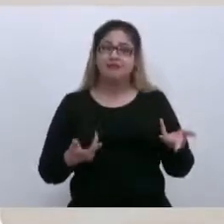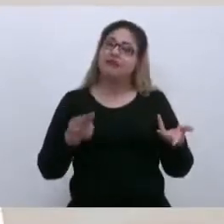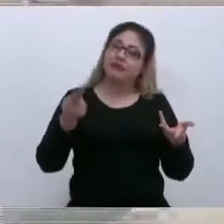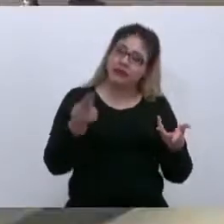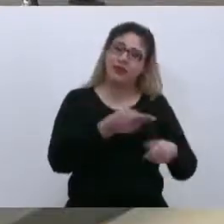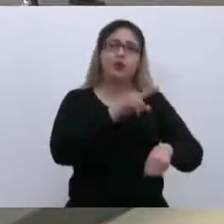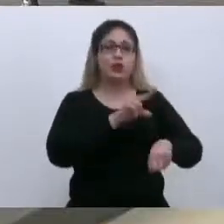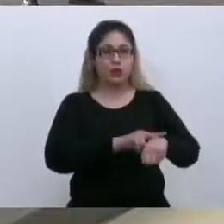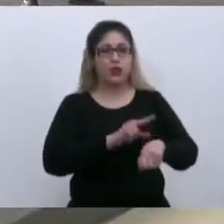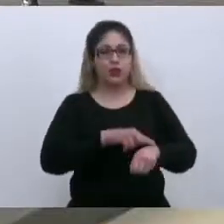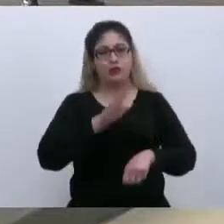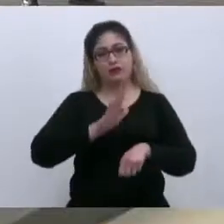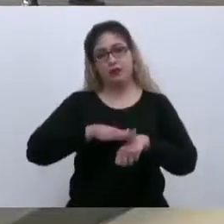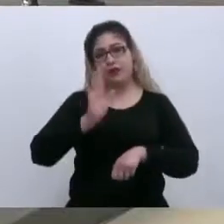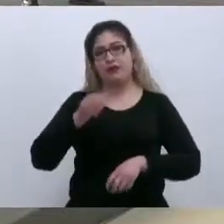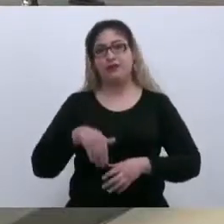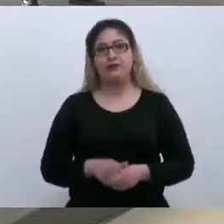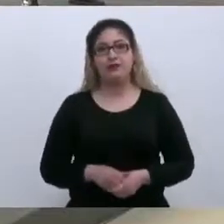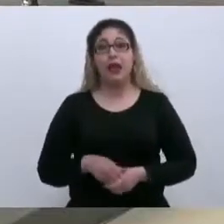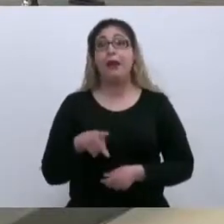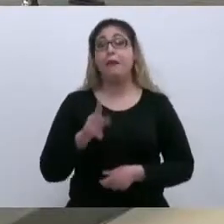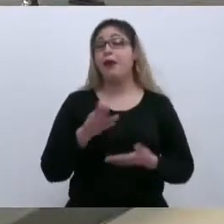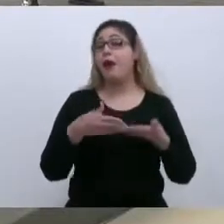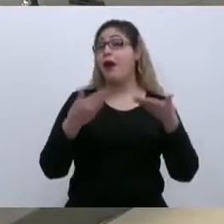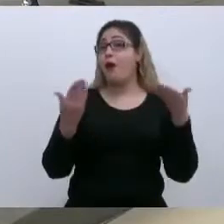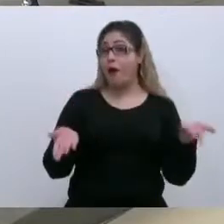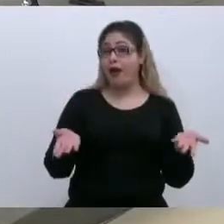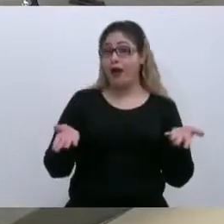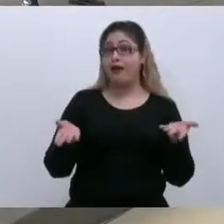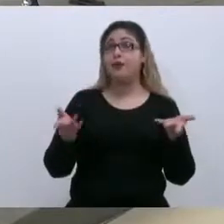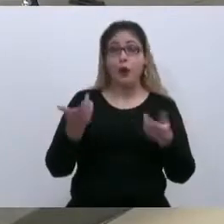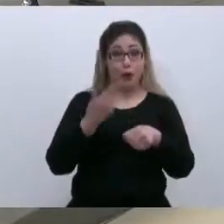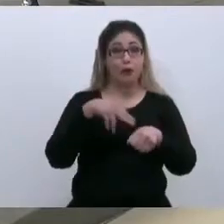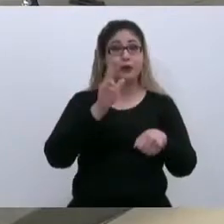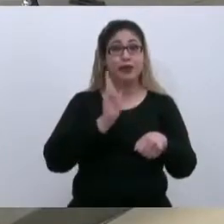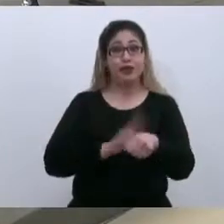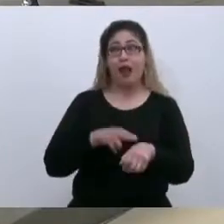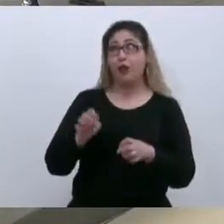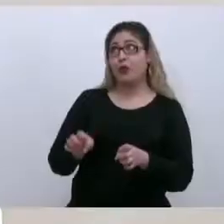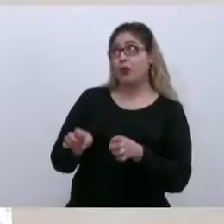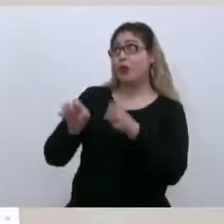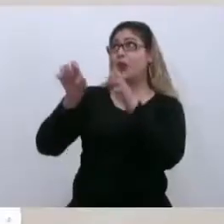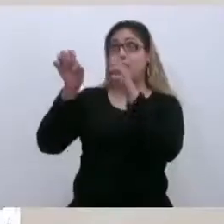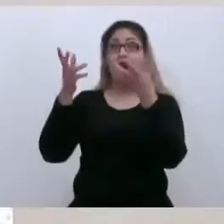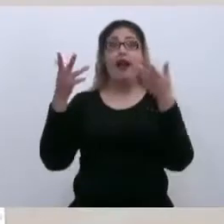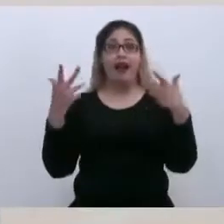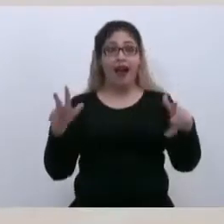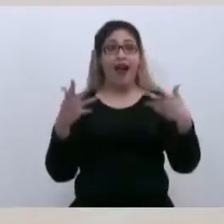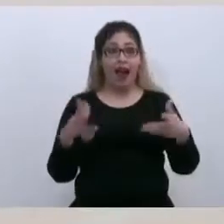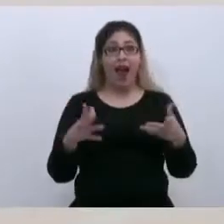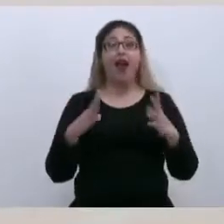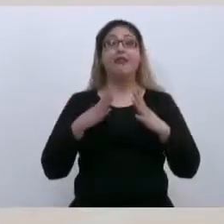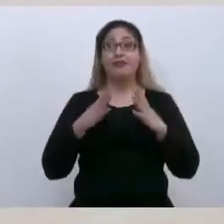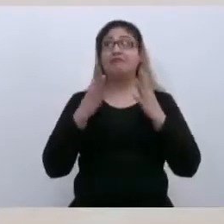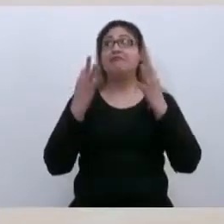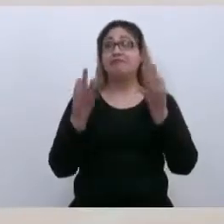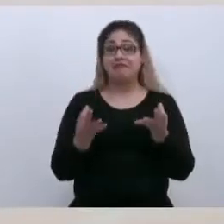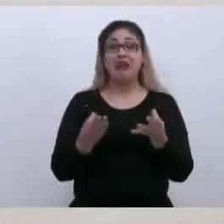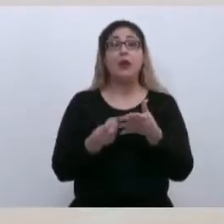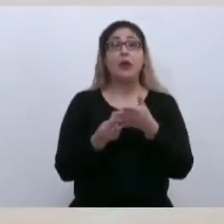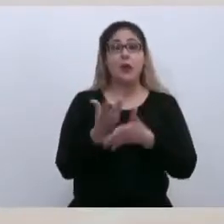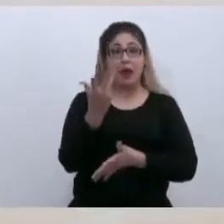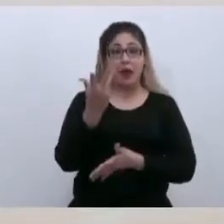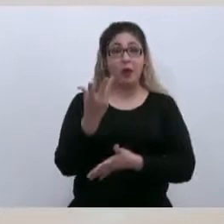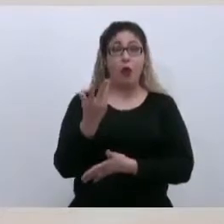región, está este hospital de los más modernos del país que vendrá a sustituir al